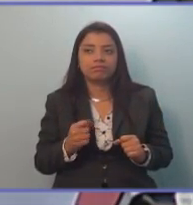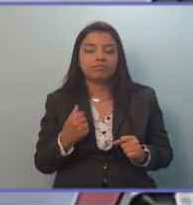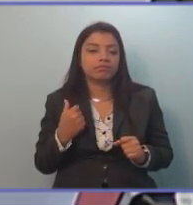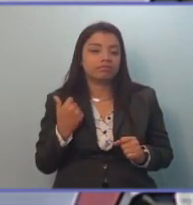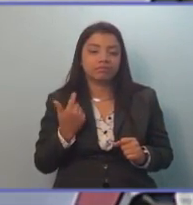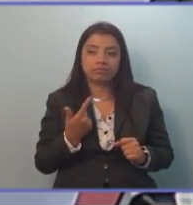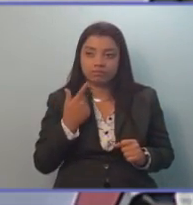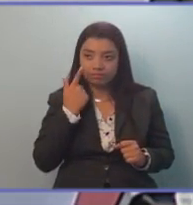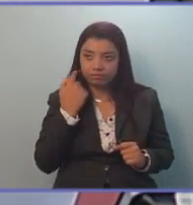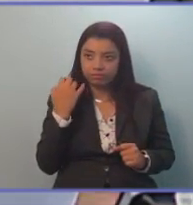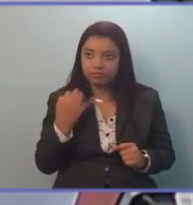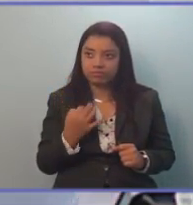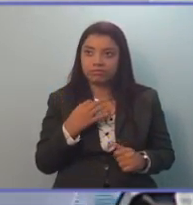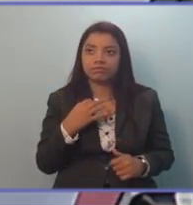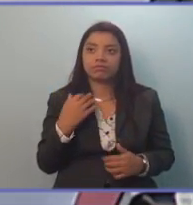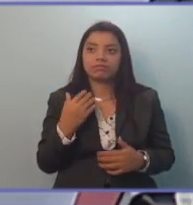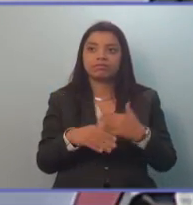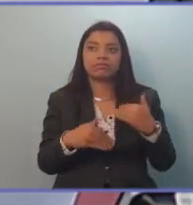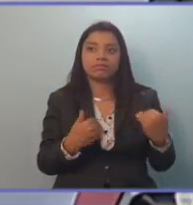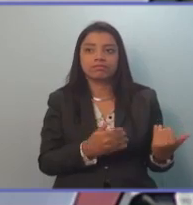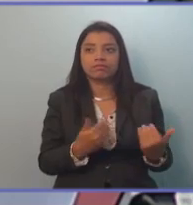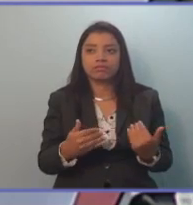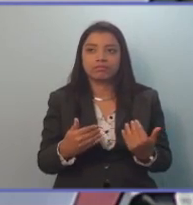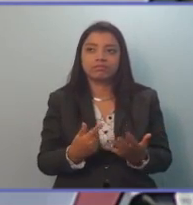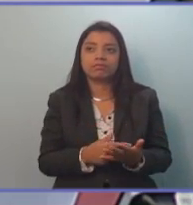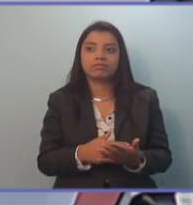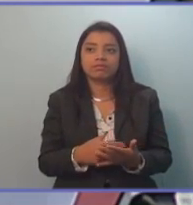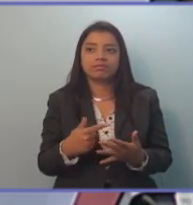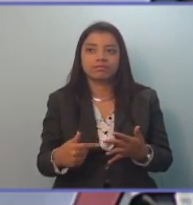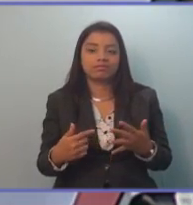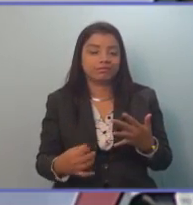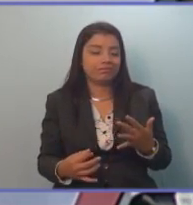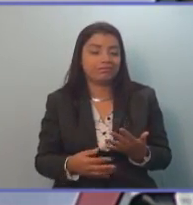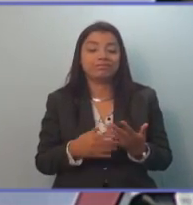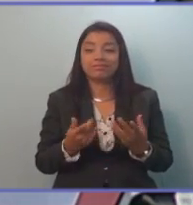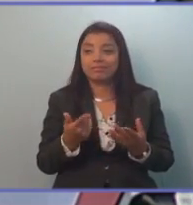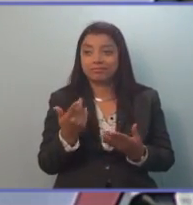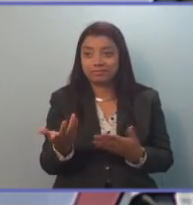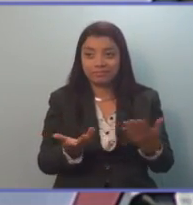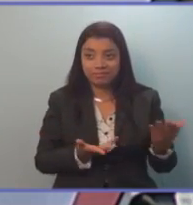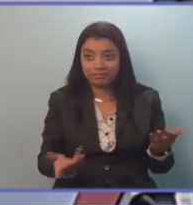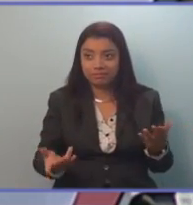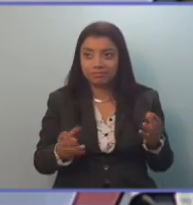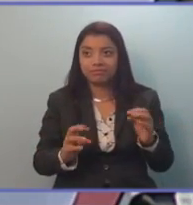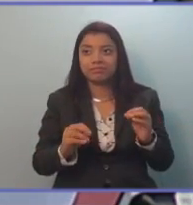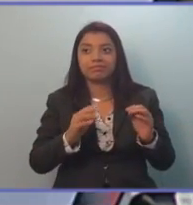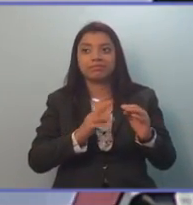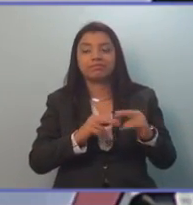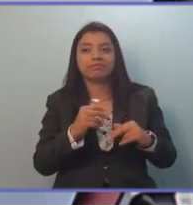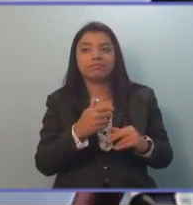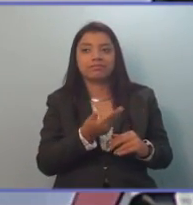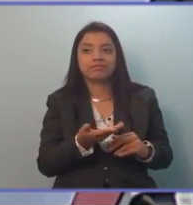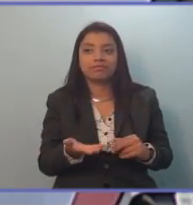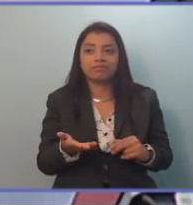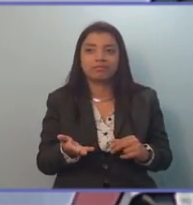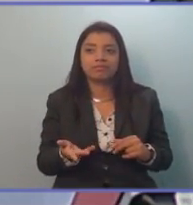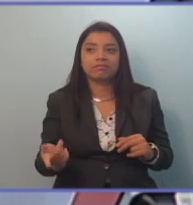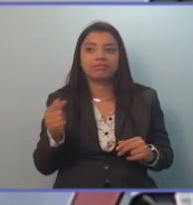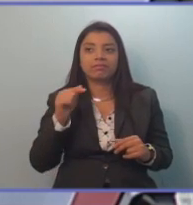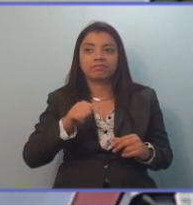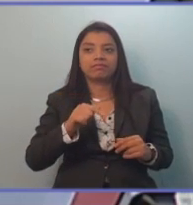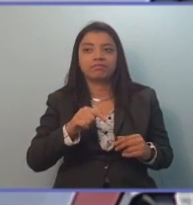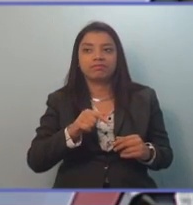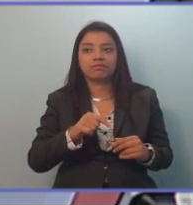adicionalmente deberá contener las condiciones para la venta o administración de los inmuebles, cuando proceda